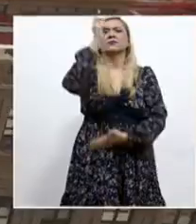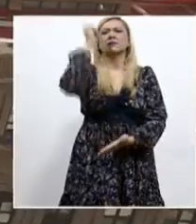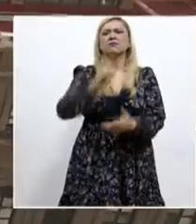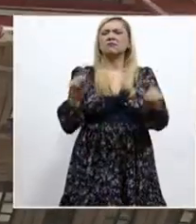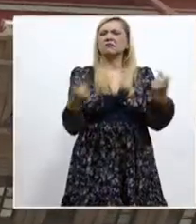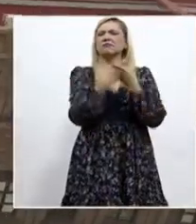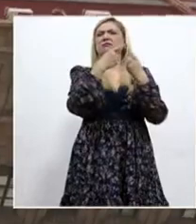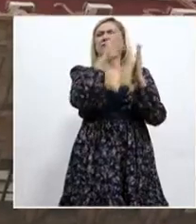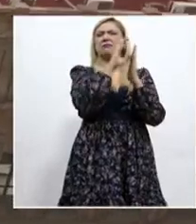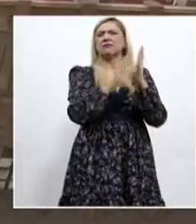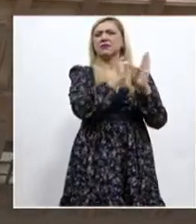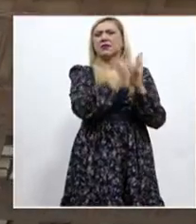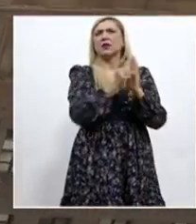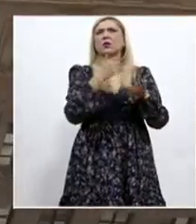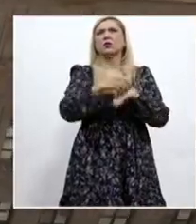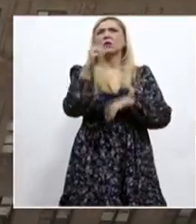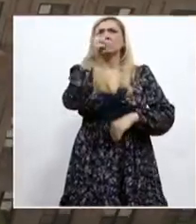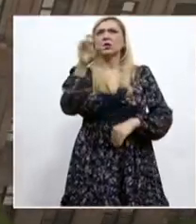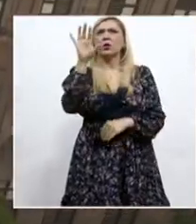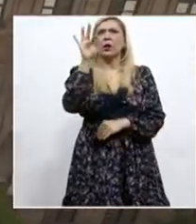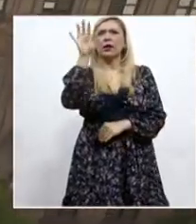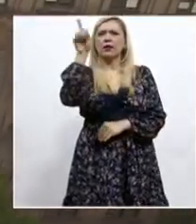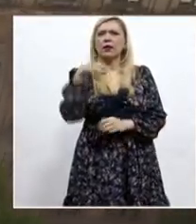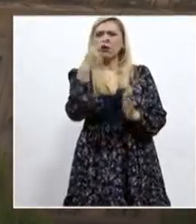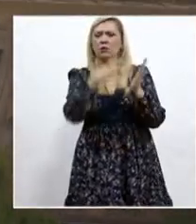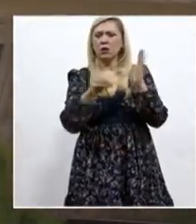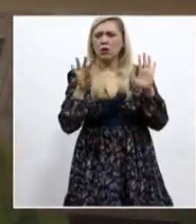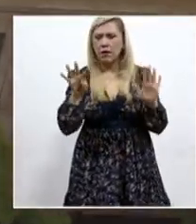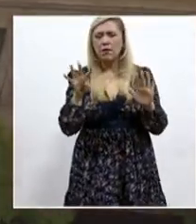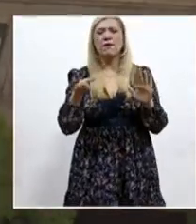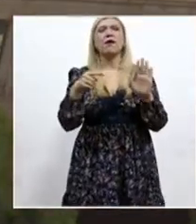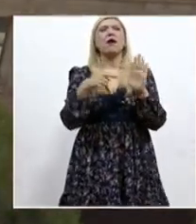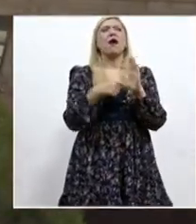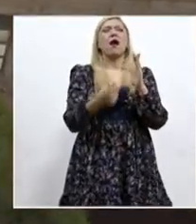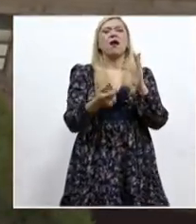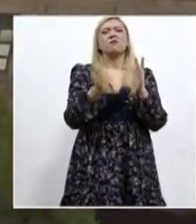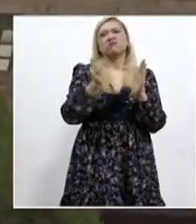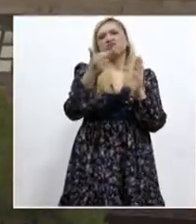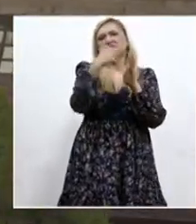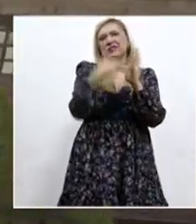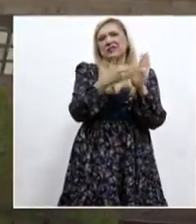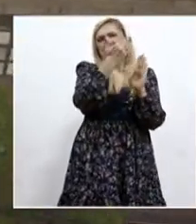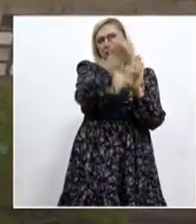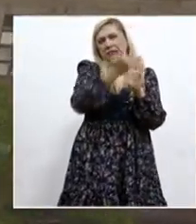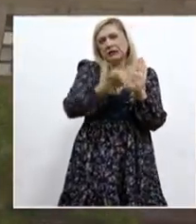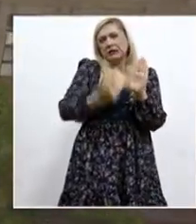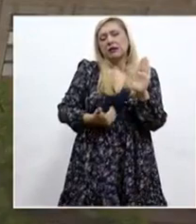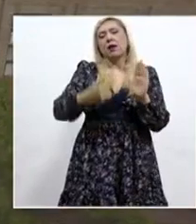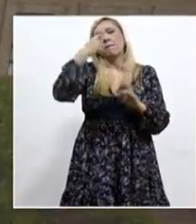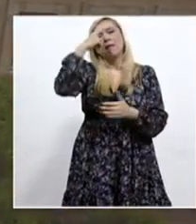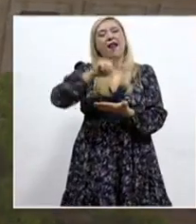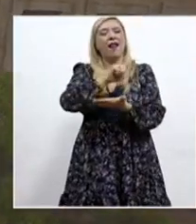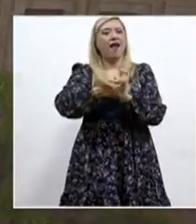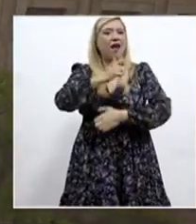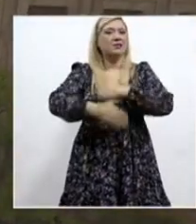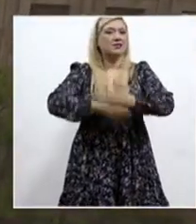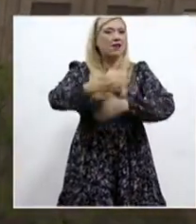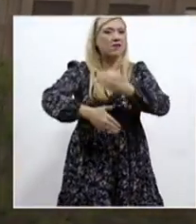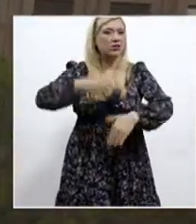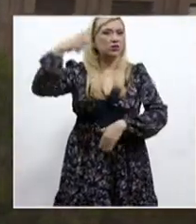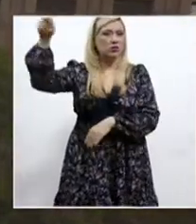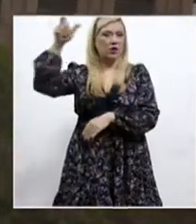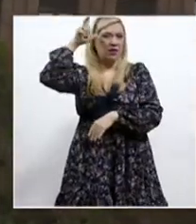al 0.9% total del gasto proyectado en el presupuesto de egresos de la Federación. En 2024, el Poder